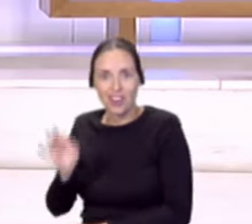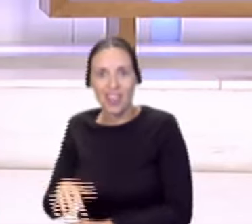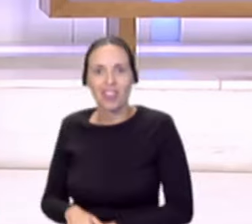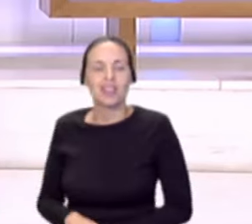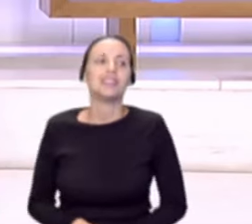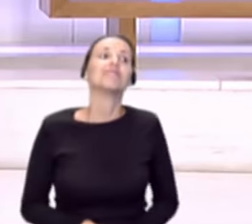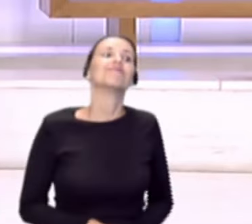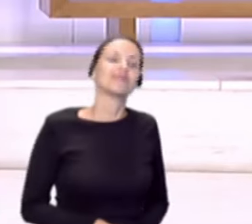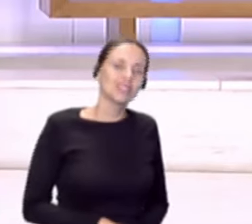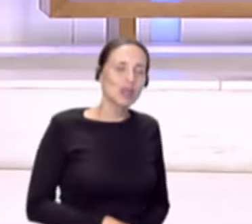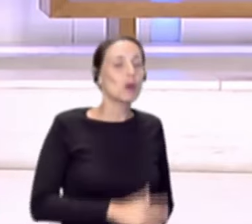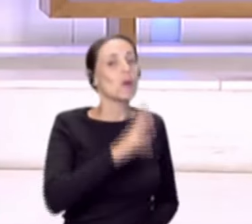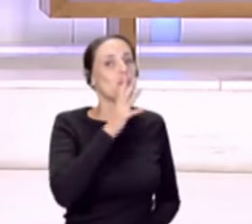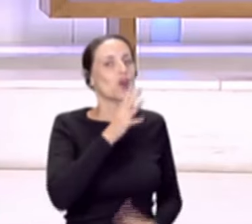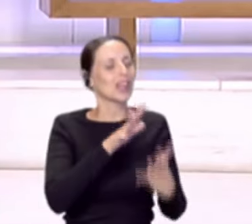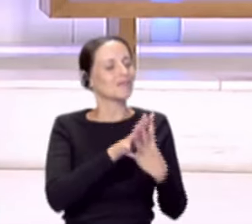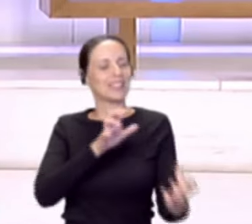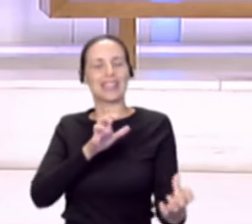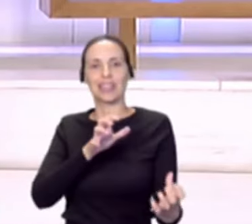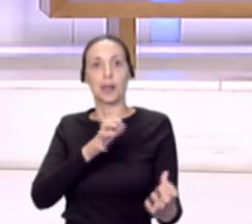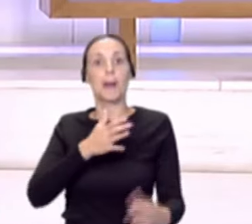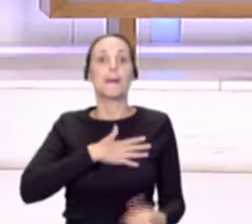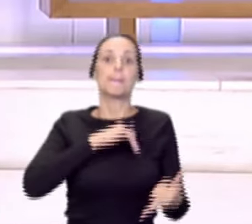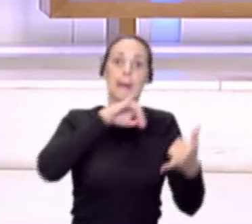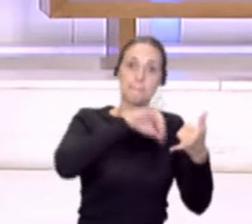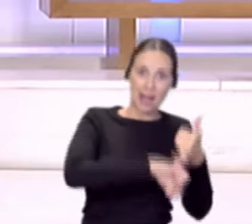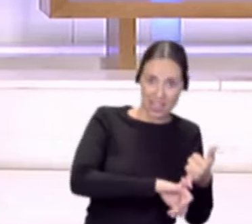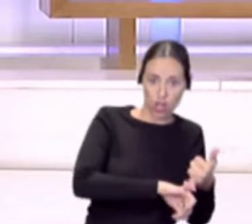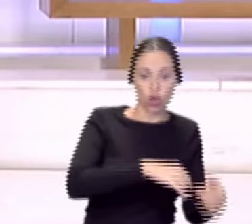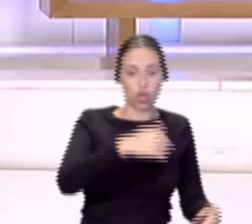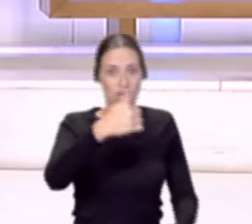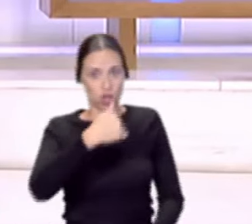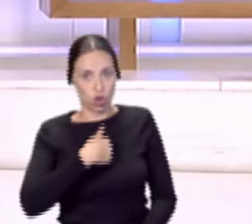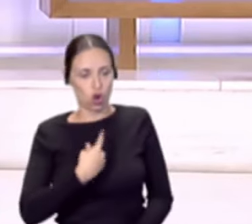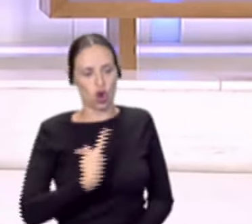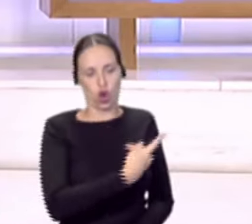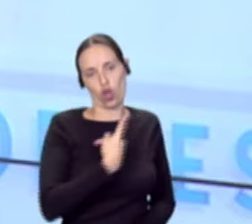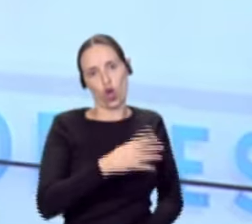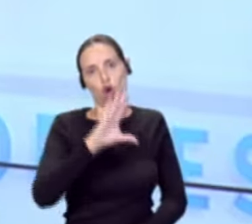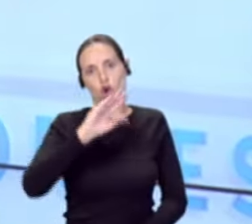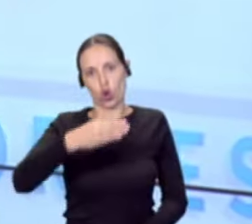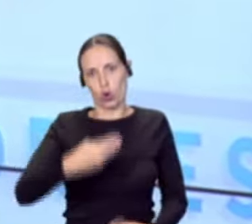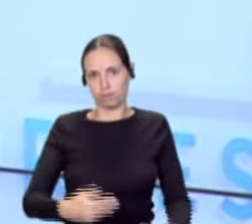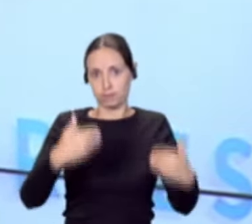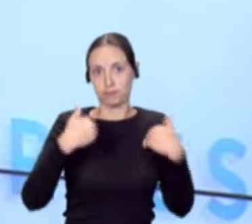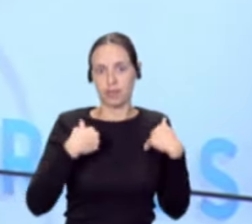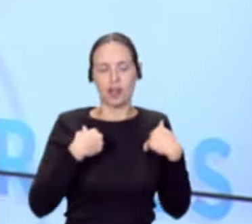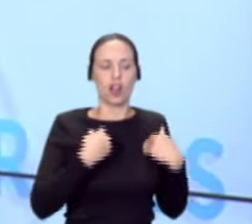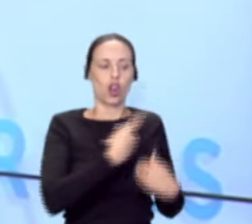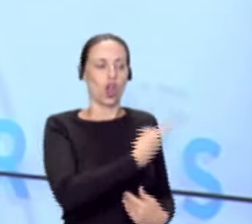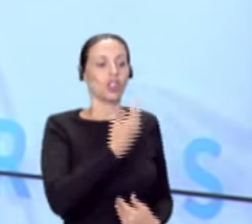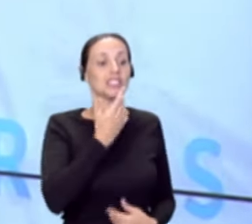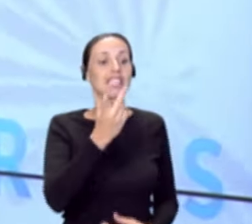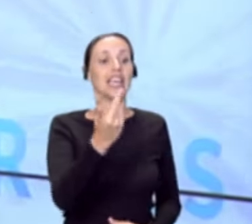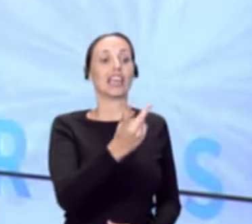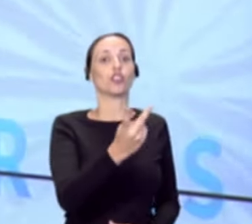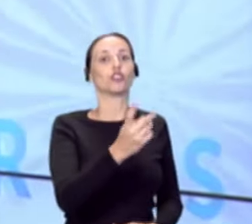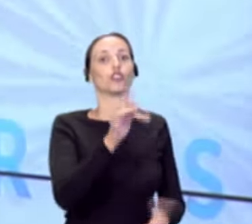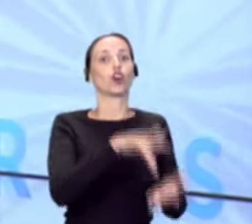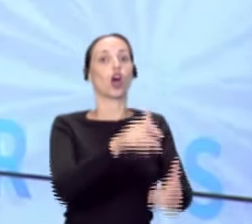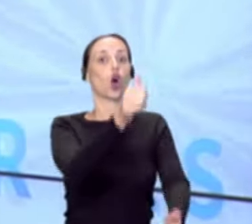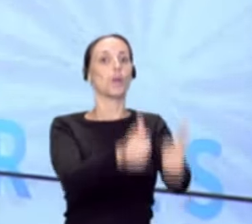les entendemos, ¿no? Tanto mi marido Javier Orán como yo, que somos los que llevamos el club, les entendemos cuando van a competir. Sabemos lo que sienten,